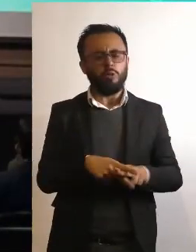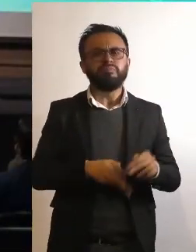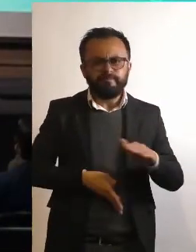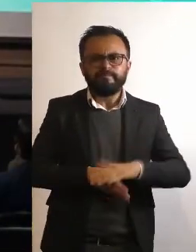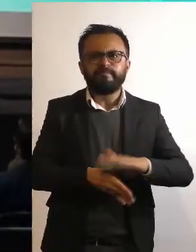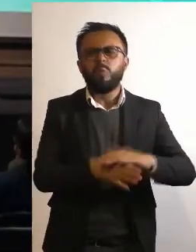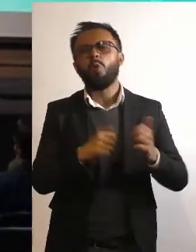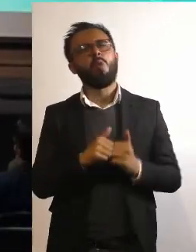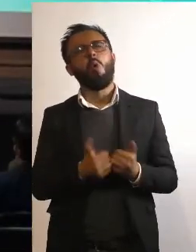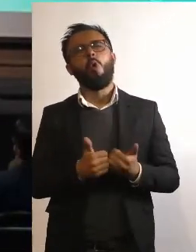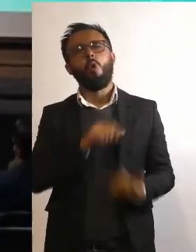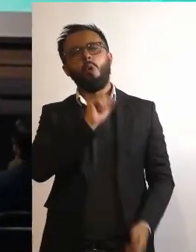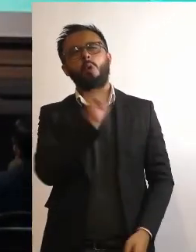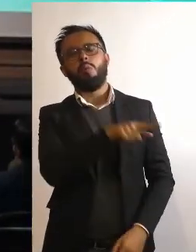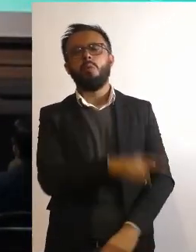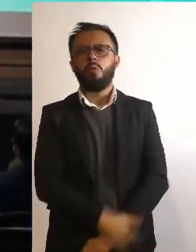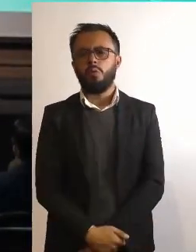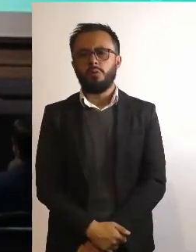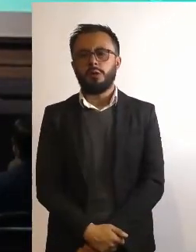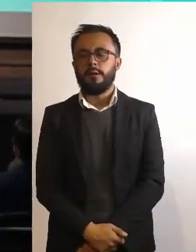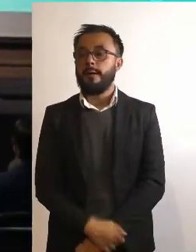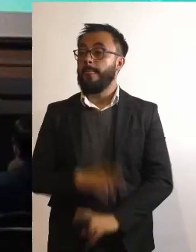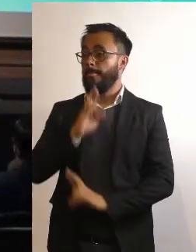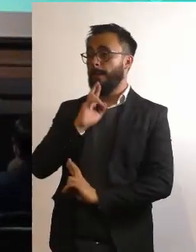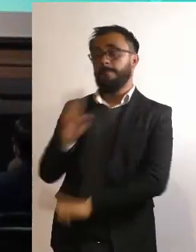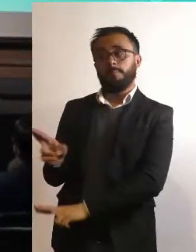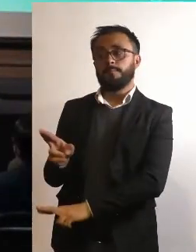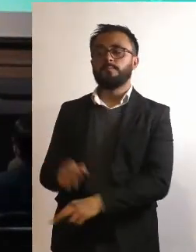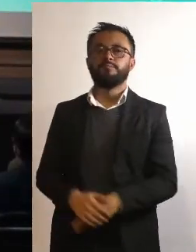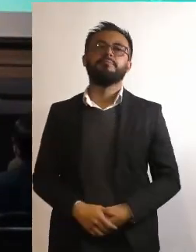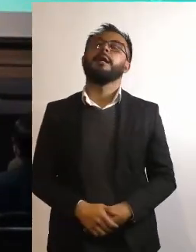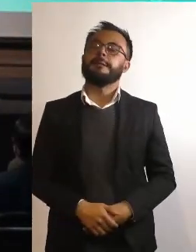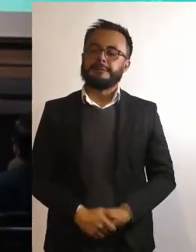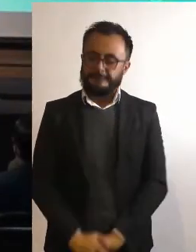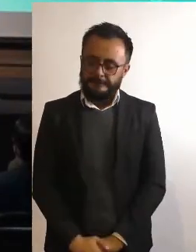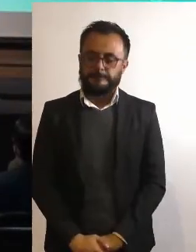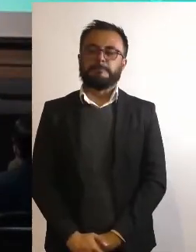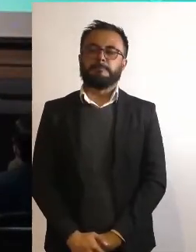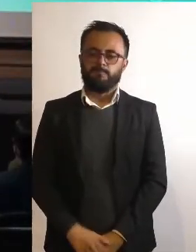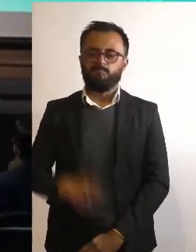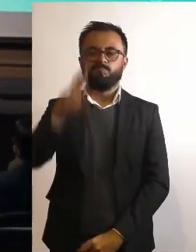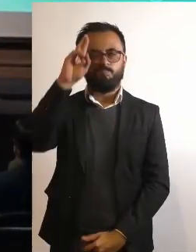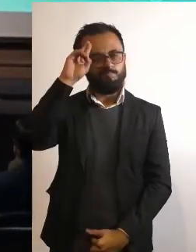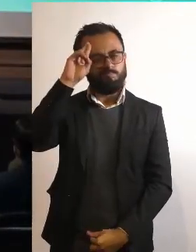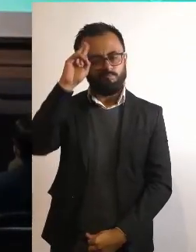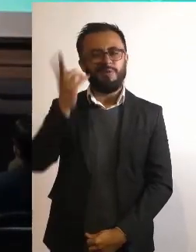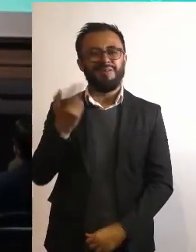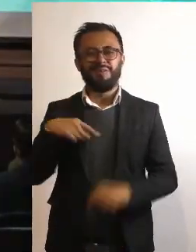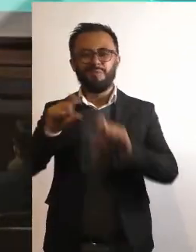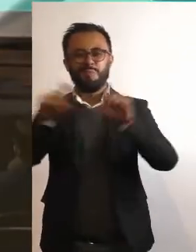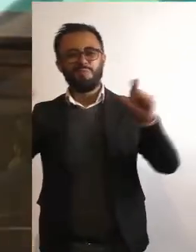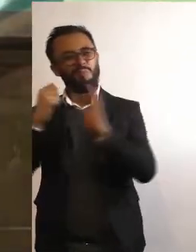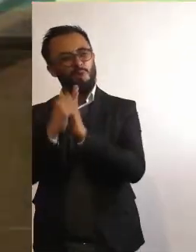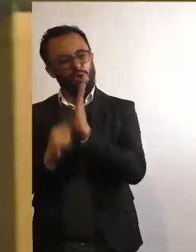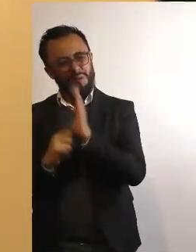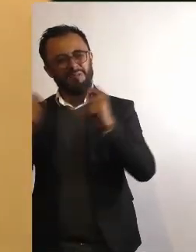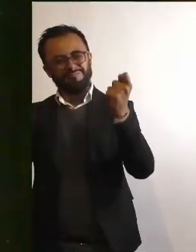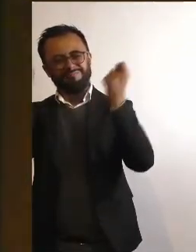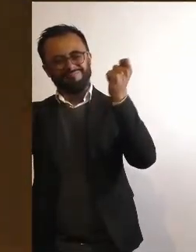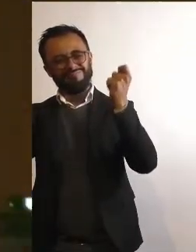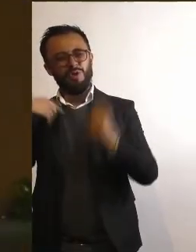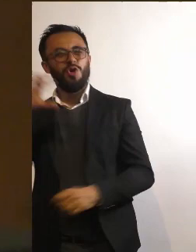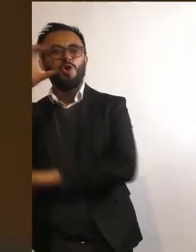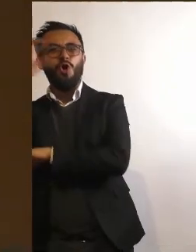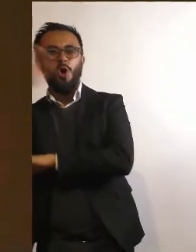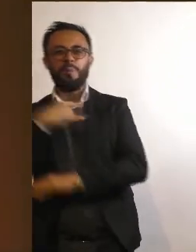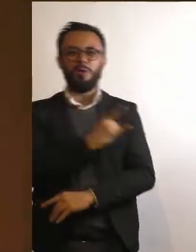Bueno, yo diría que sí, tiene toda la razón, es importante darle continuidad, y así lo haremos apoyados